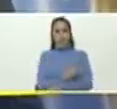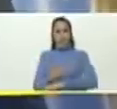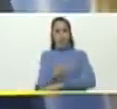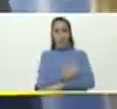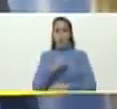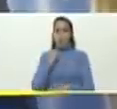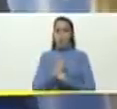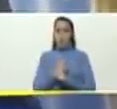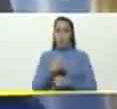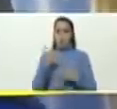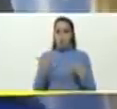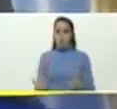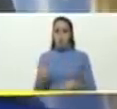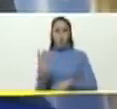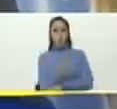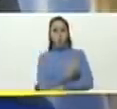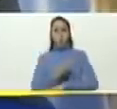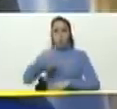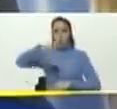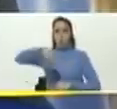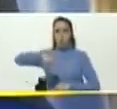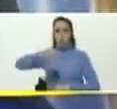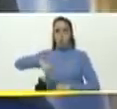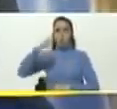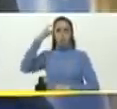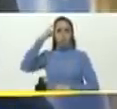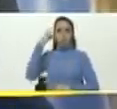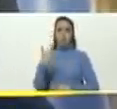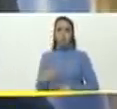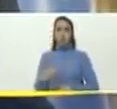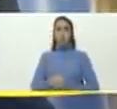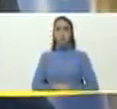Y hoy casi 4 horas y media.